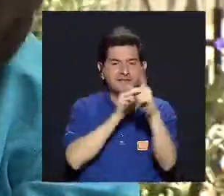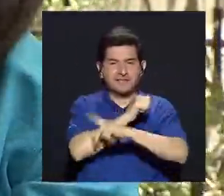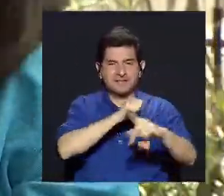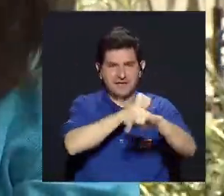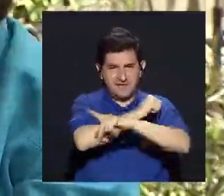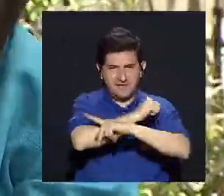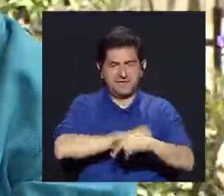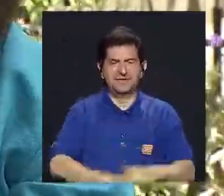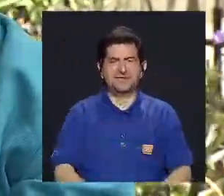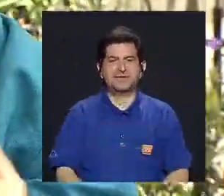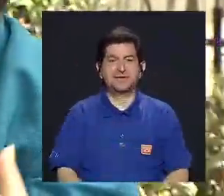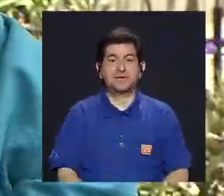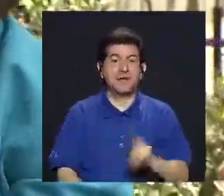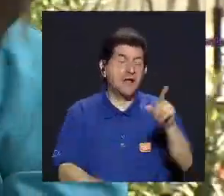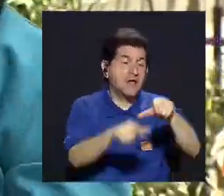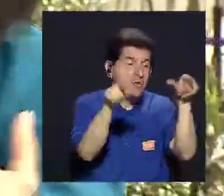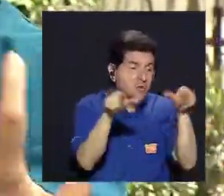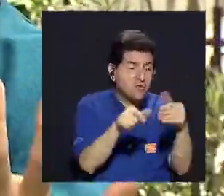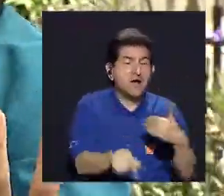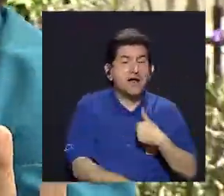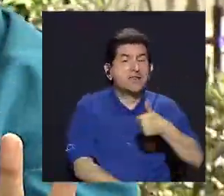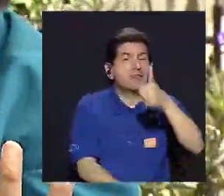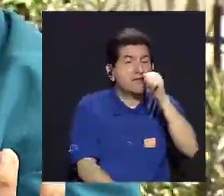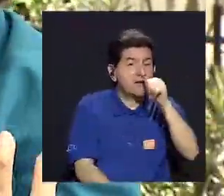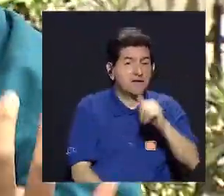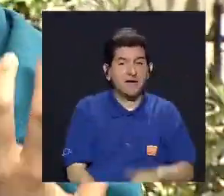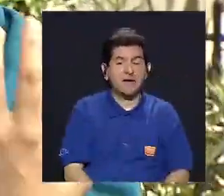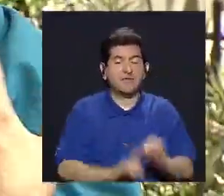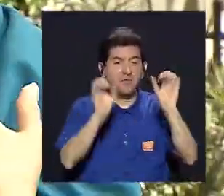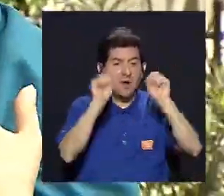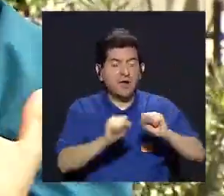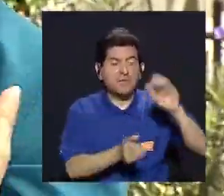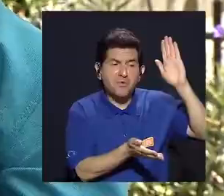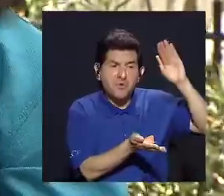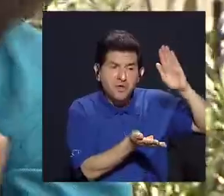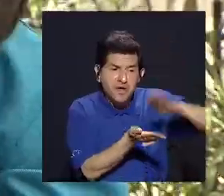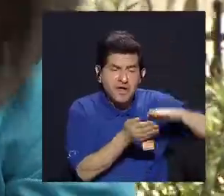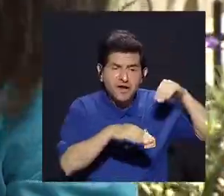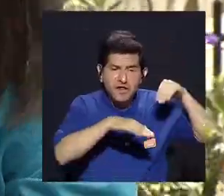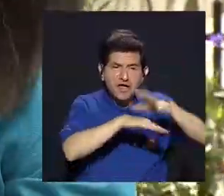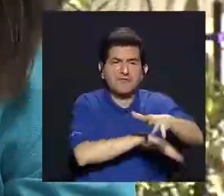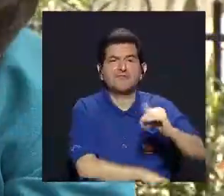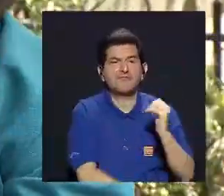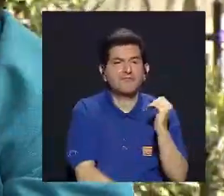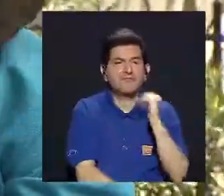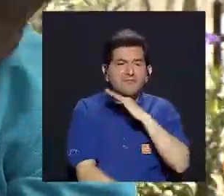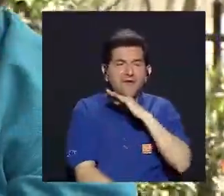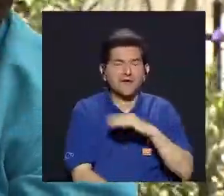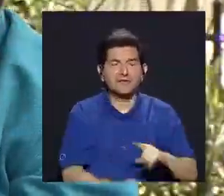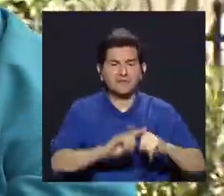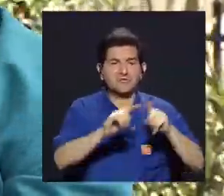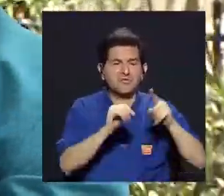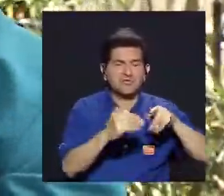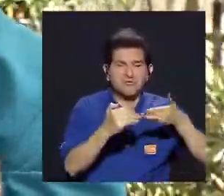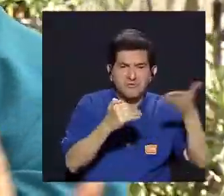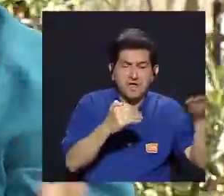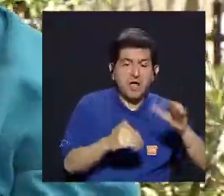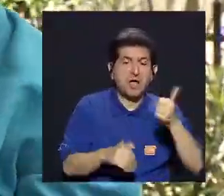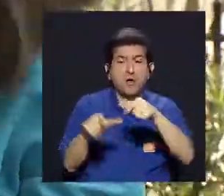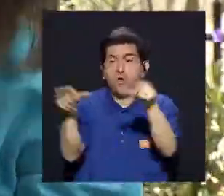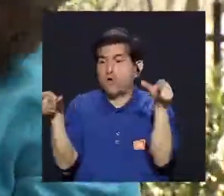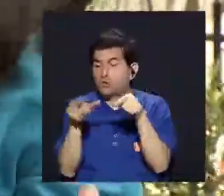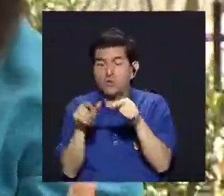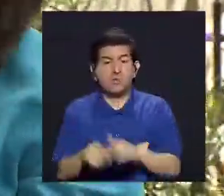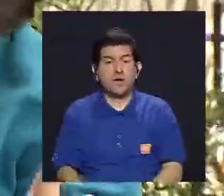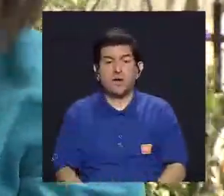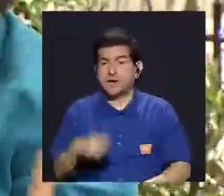verdad en una zona puede ser que tengan agua y se pueda disminuir un poco el efecto la contaminación con algunas cosas en otras